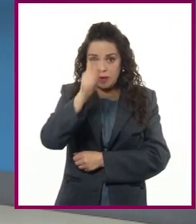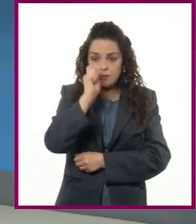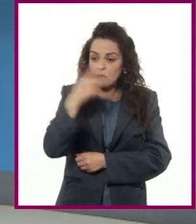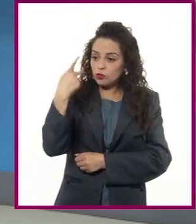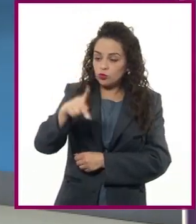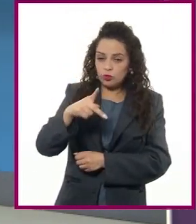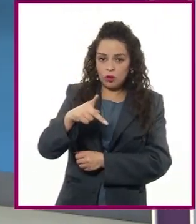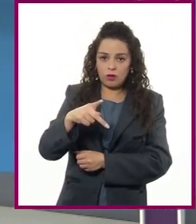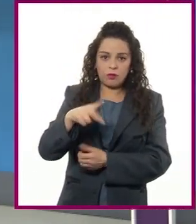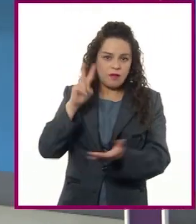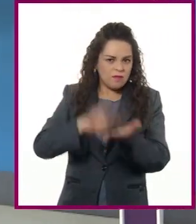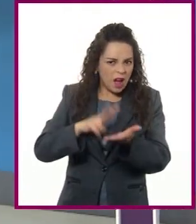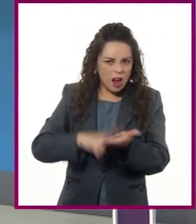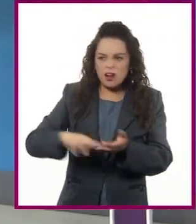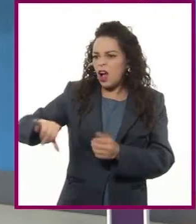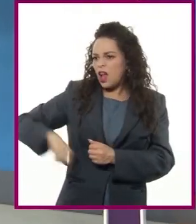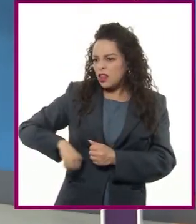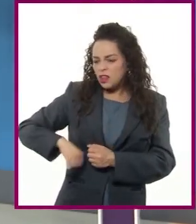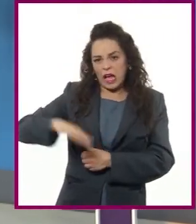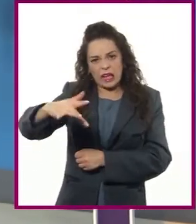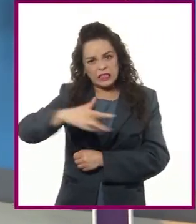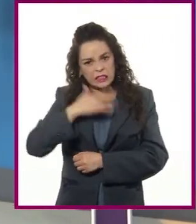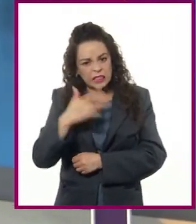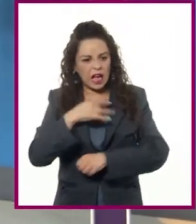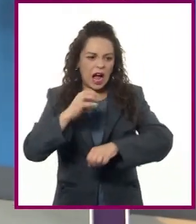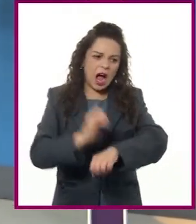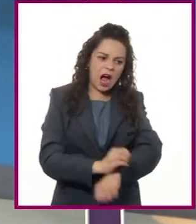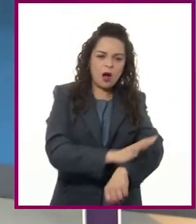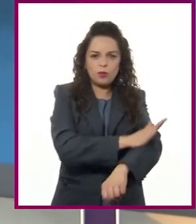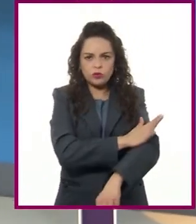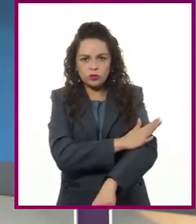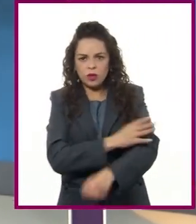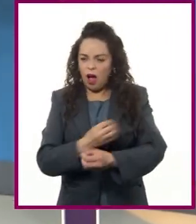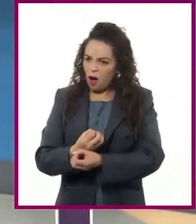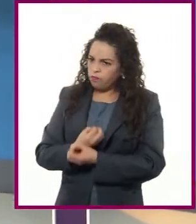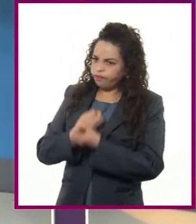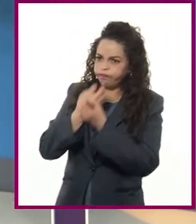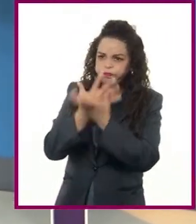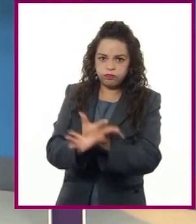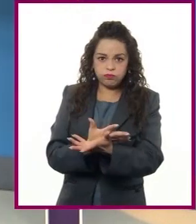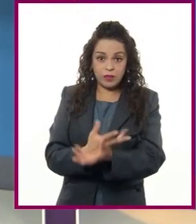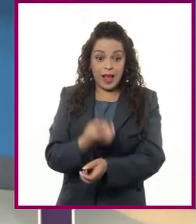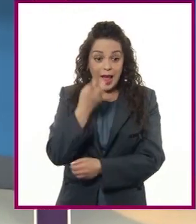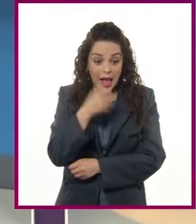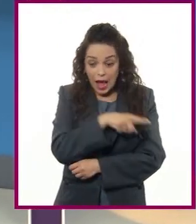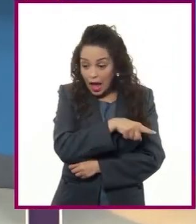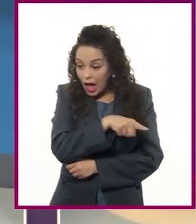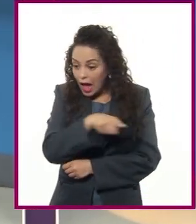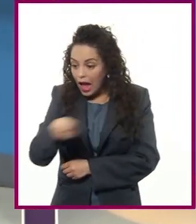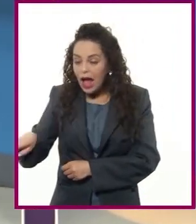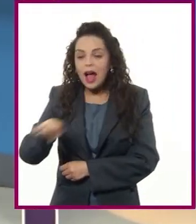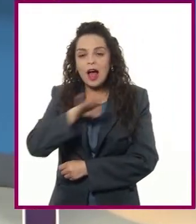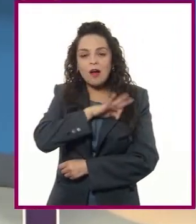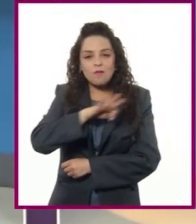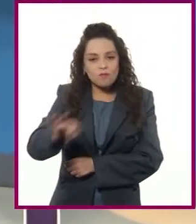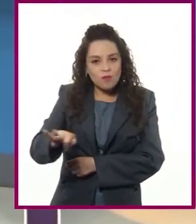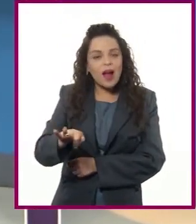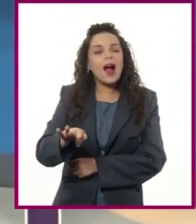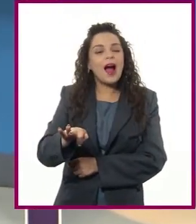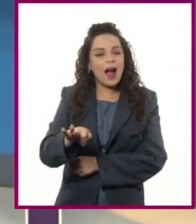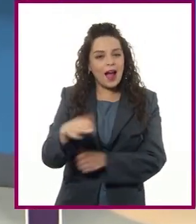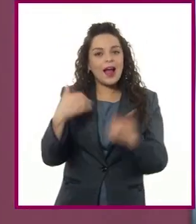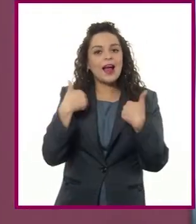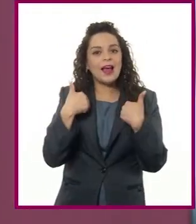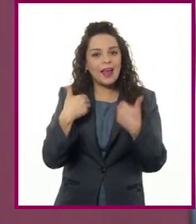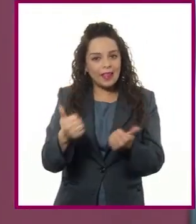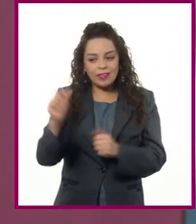involucrados, sus sentimientos y emociones manifestadas, y con ello analizar la percepción derivada de estos